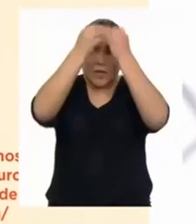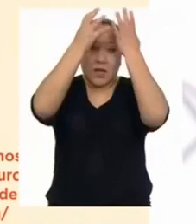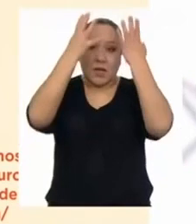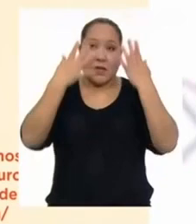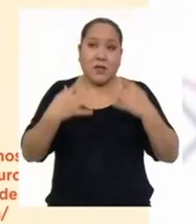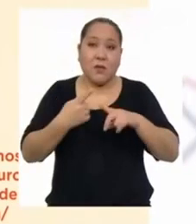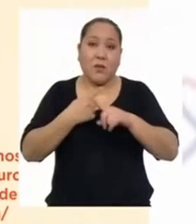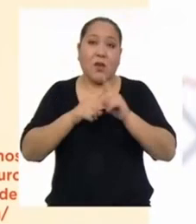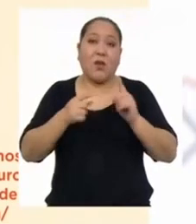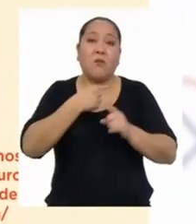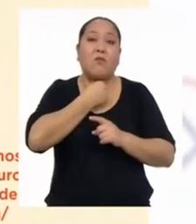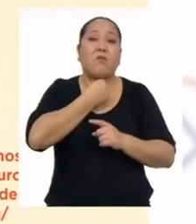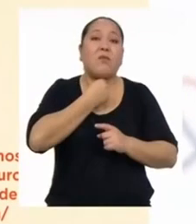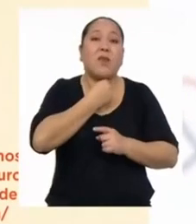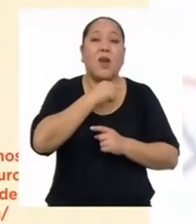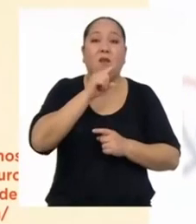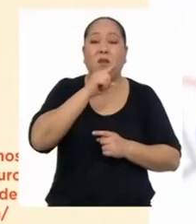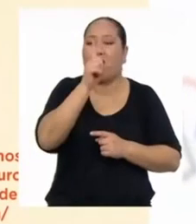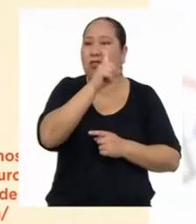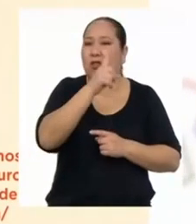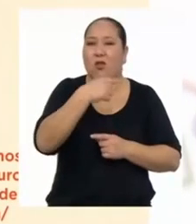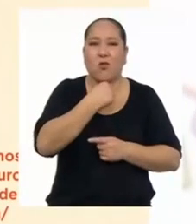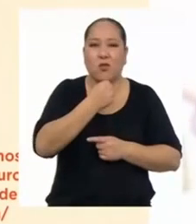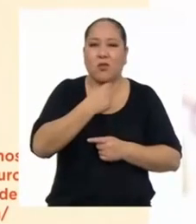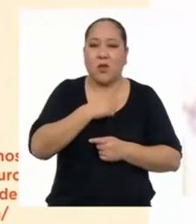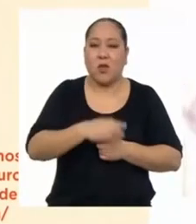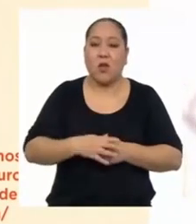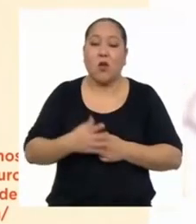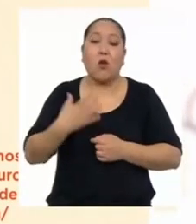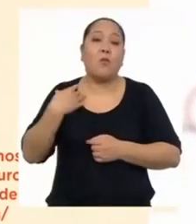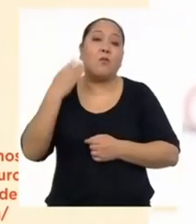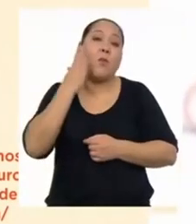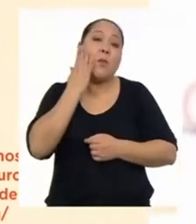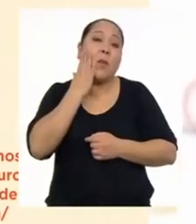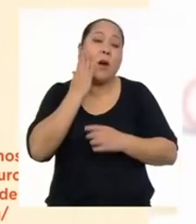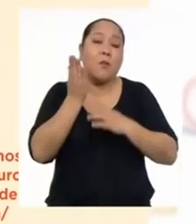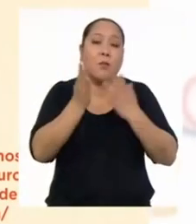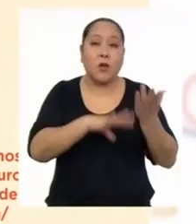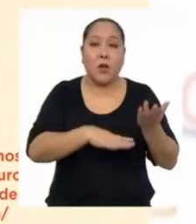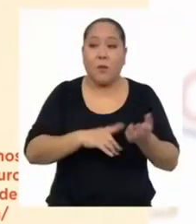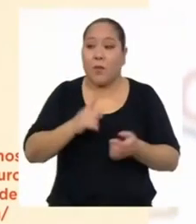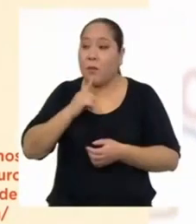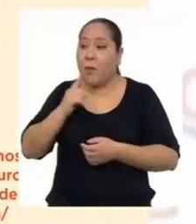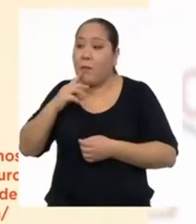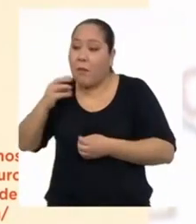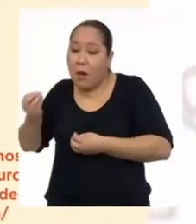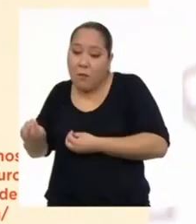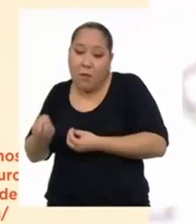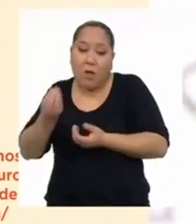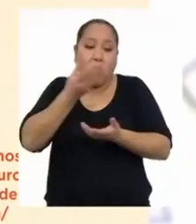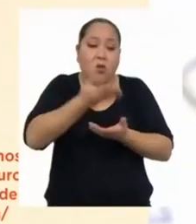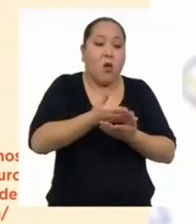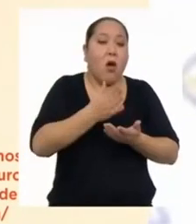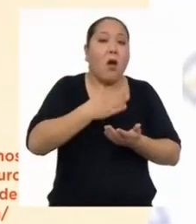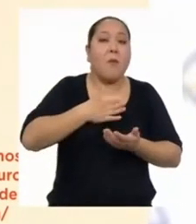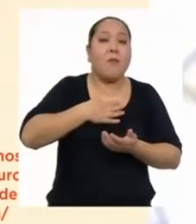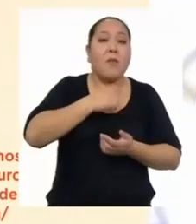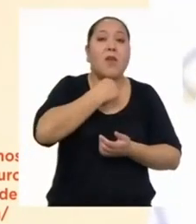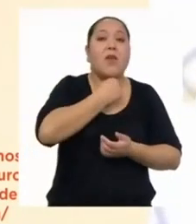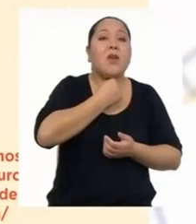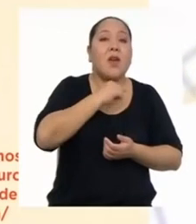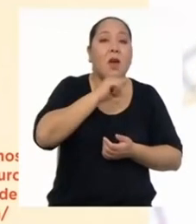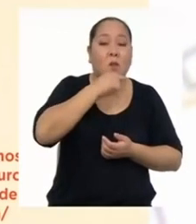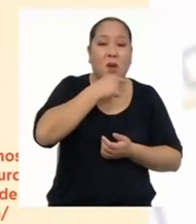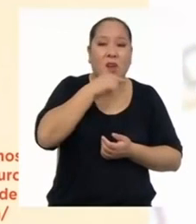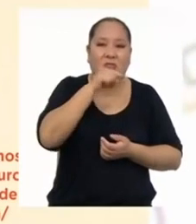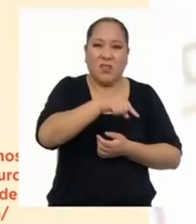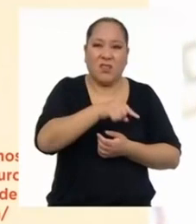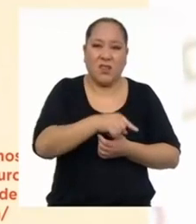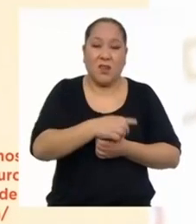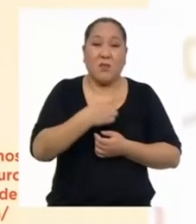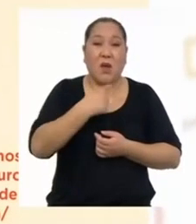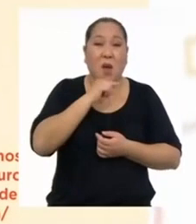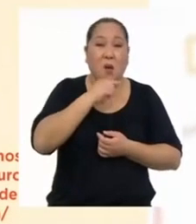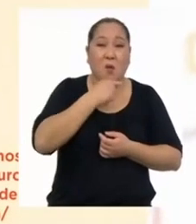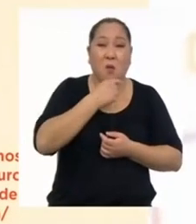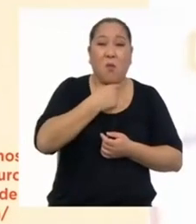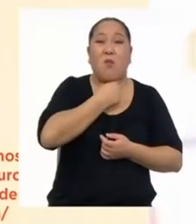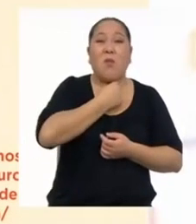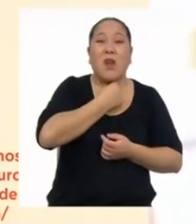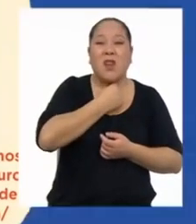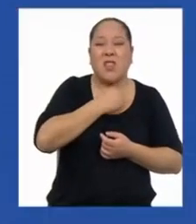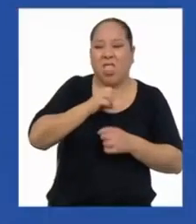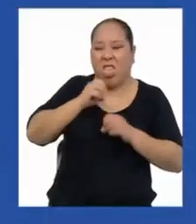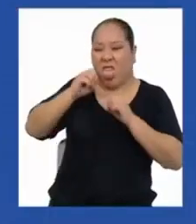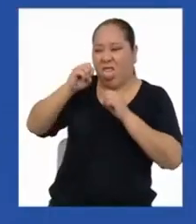oponía. Y cuando me quedé huérfano de madre, mi papá me puso el cuidado de la abuelita, que descargó sobre mí toda la cólera que tuvo por mi